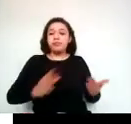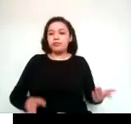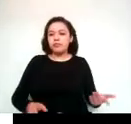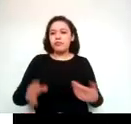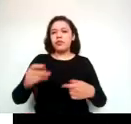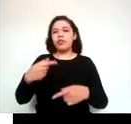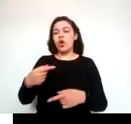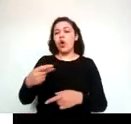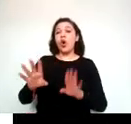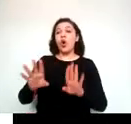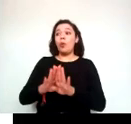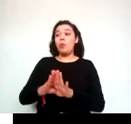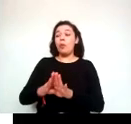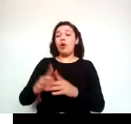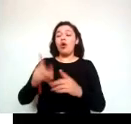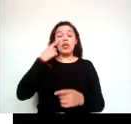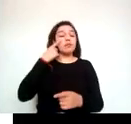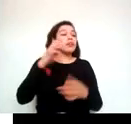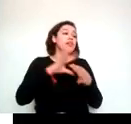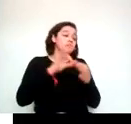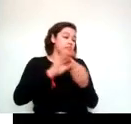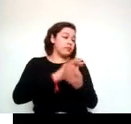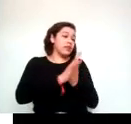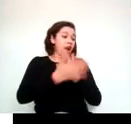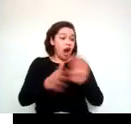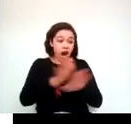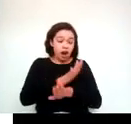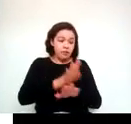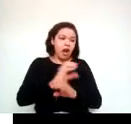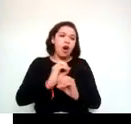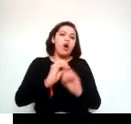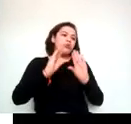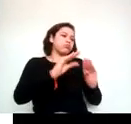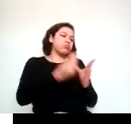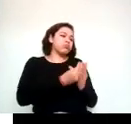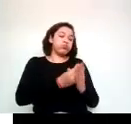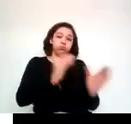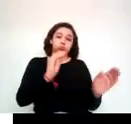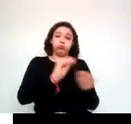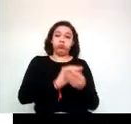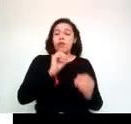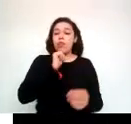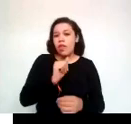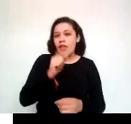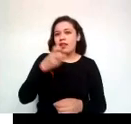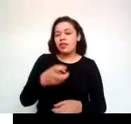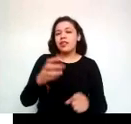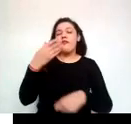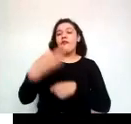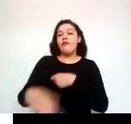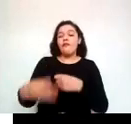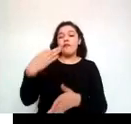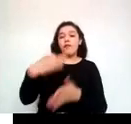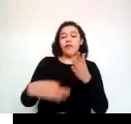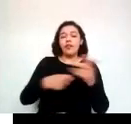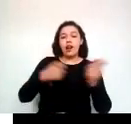preparamos para el manejo del cambio o cuando no les damos la capacitación adecuada. Aquí es cuando empieza a tener falta de control del trabajo y